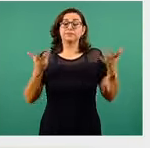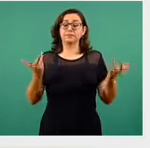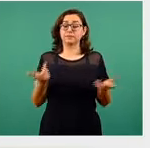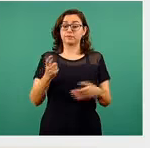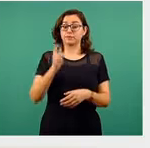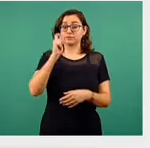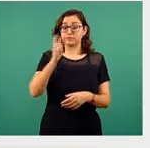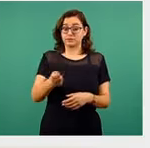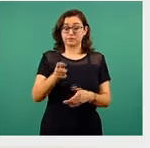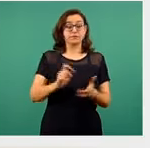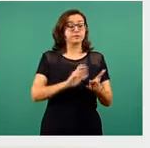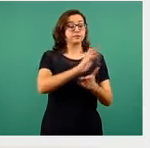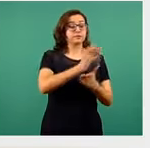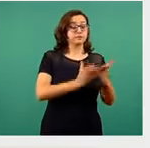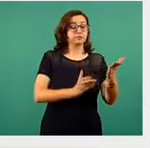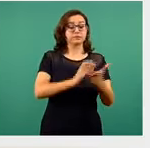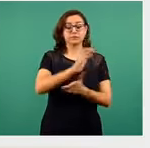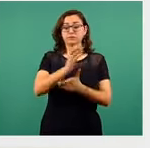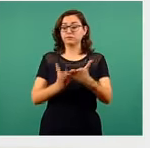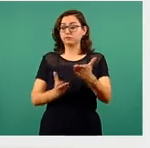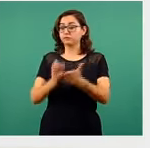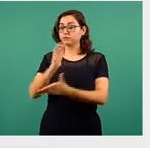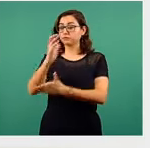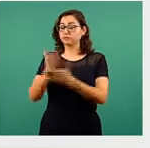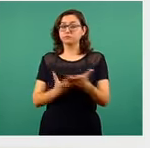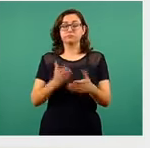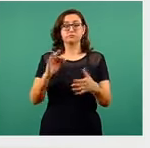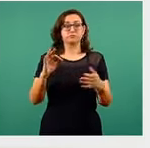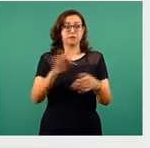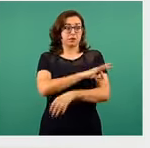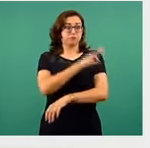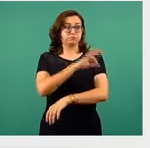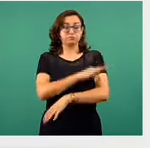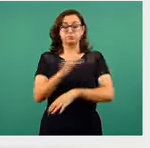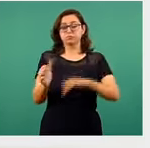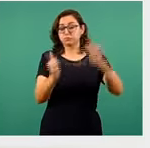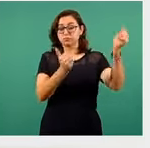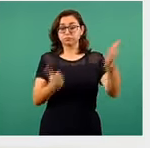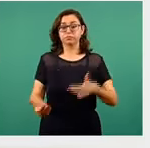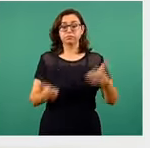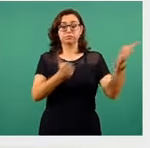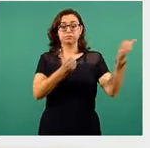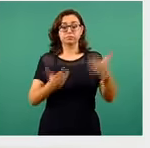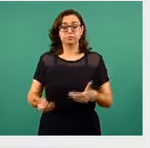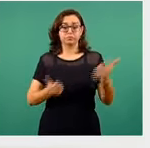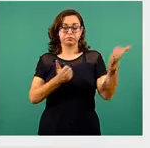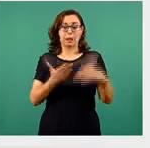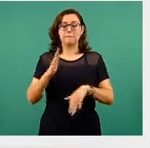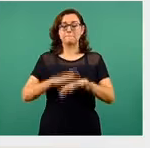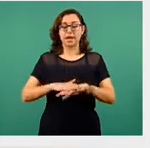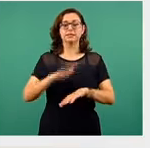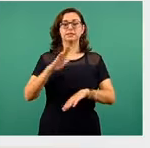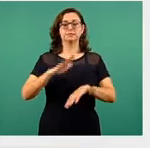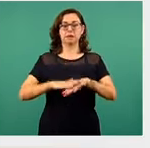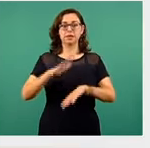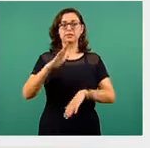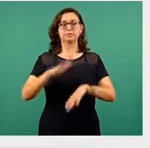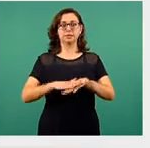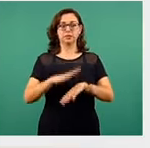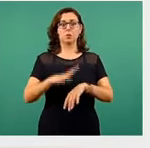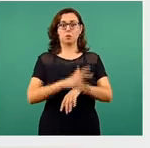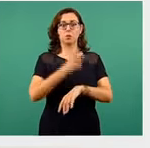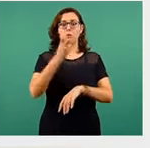los contratos, vamos teniendo un abastecimiento cada vez mayor de las vacunas contratadas y, por lo tanto,